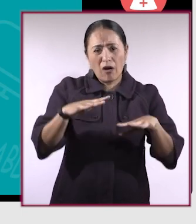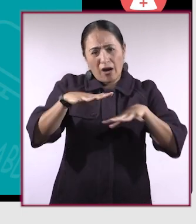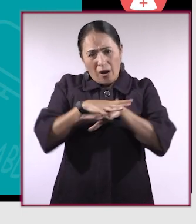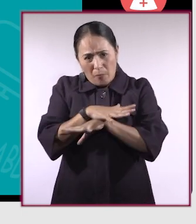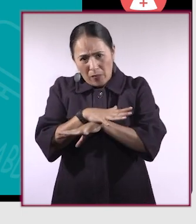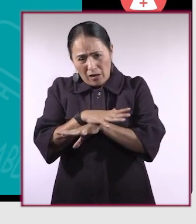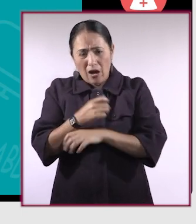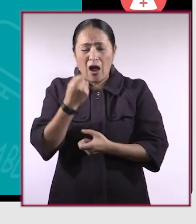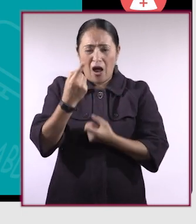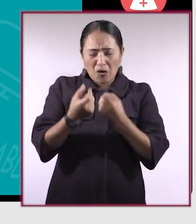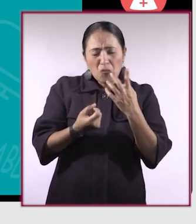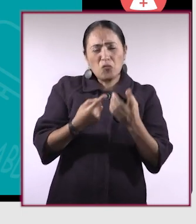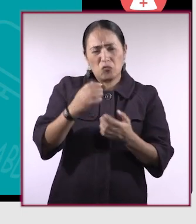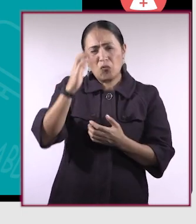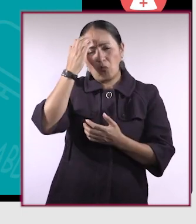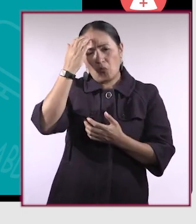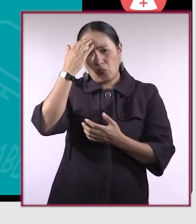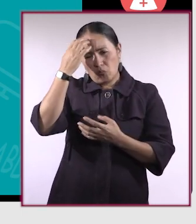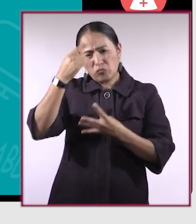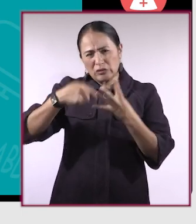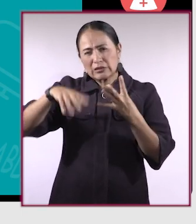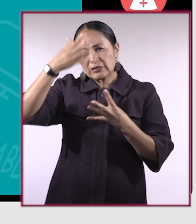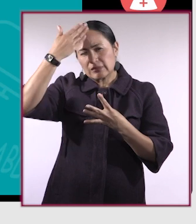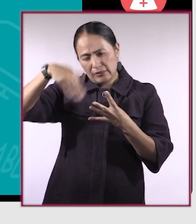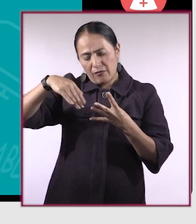hay algunos que se mantienen, ¿sí?